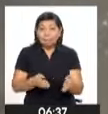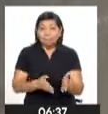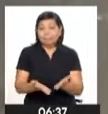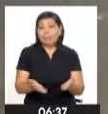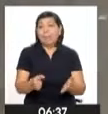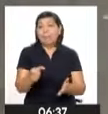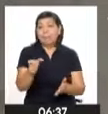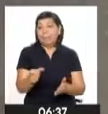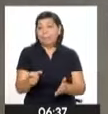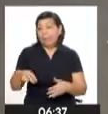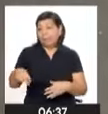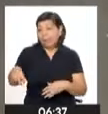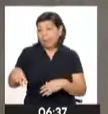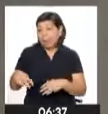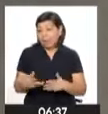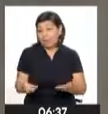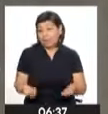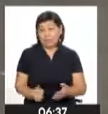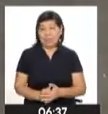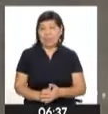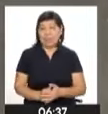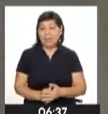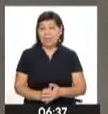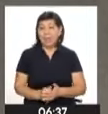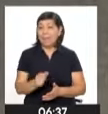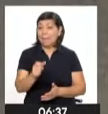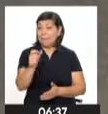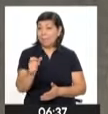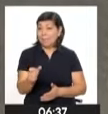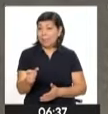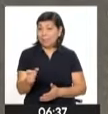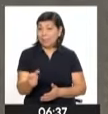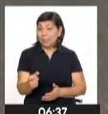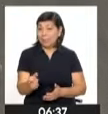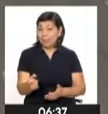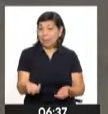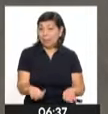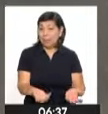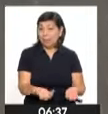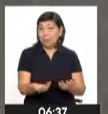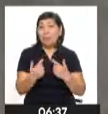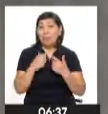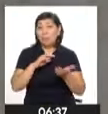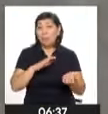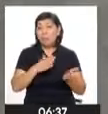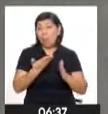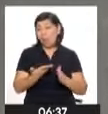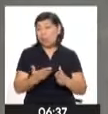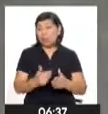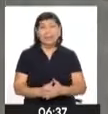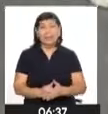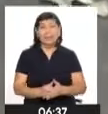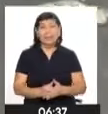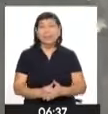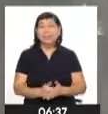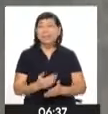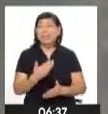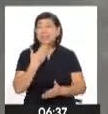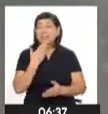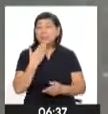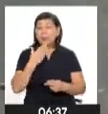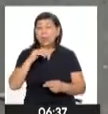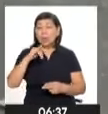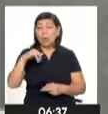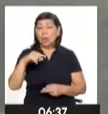los peatones. Lamentablemente, el conductor de este volquete perdió la vida en este accidente. Él ha sido identificado como